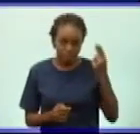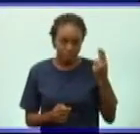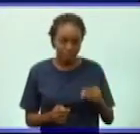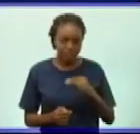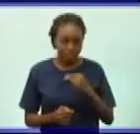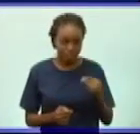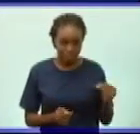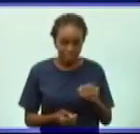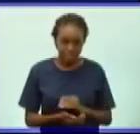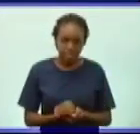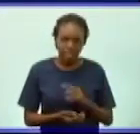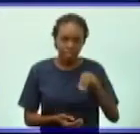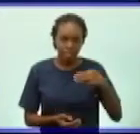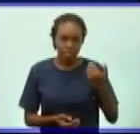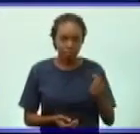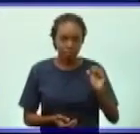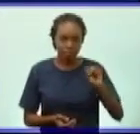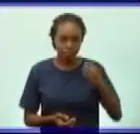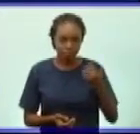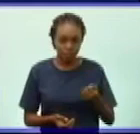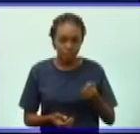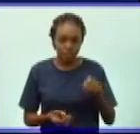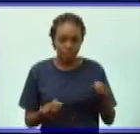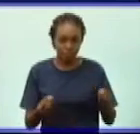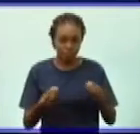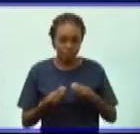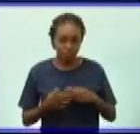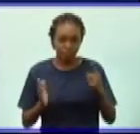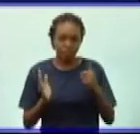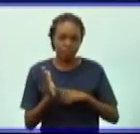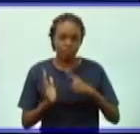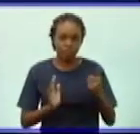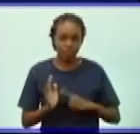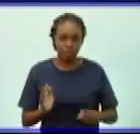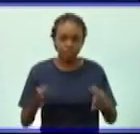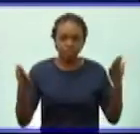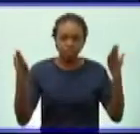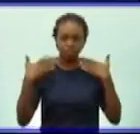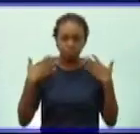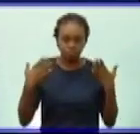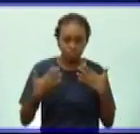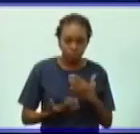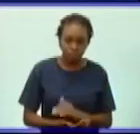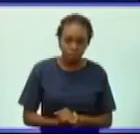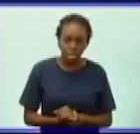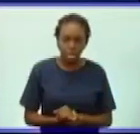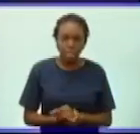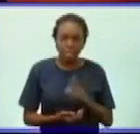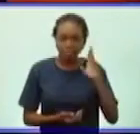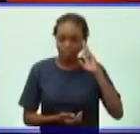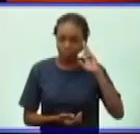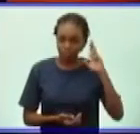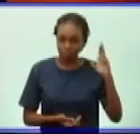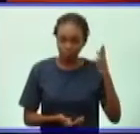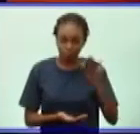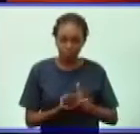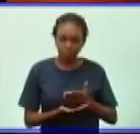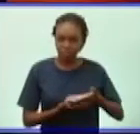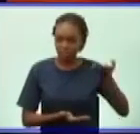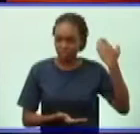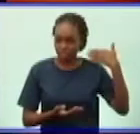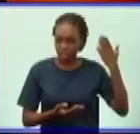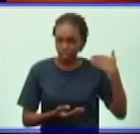grado al recibir energía mediante calentamiento. Recordemos que en el encuentro anterior hicimos